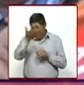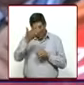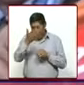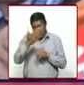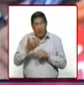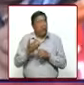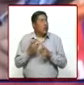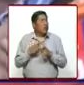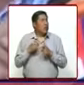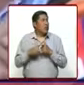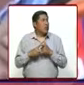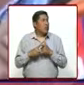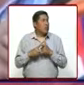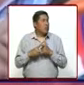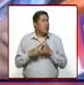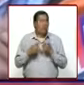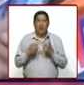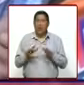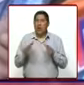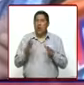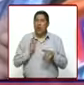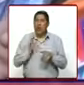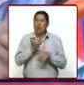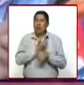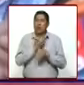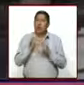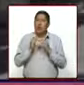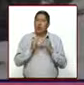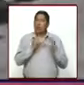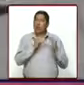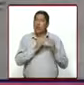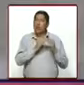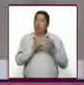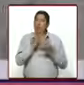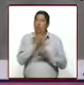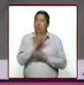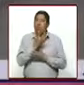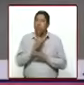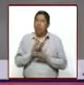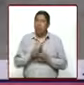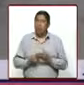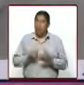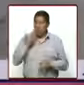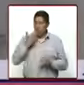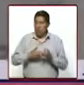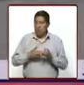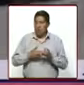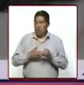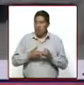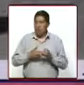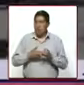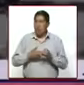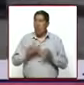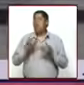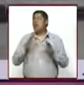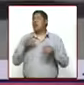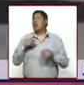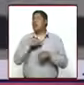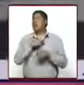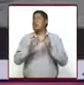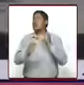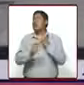pasar las cisternas, prácticamente ya en nuestra ciudad hay ya desabastecimiento del diésel. El transporte